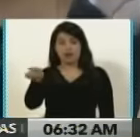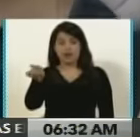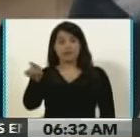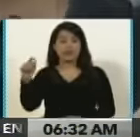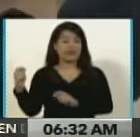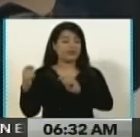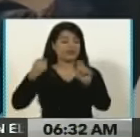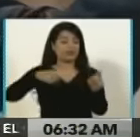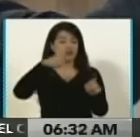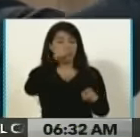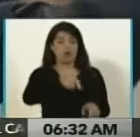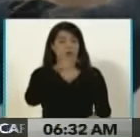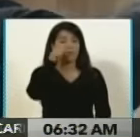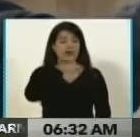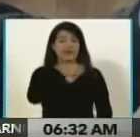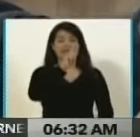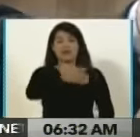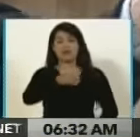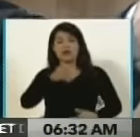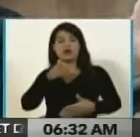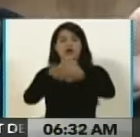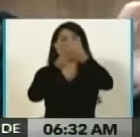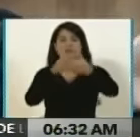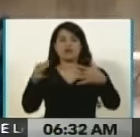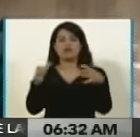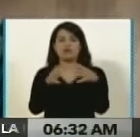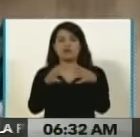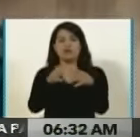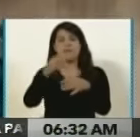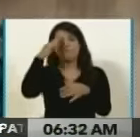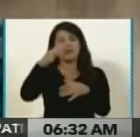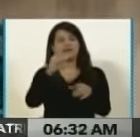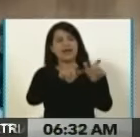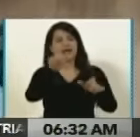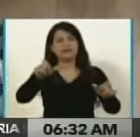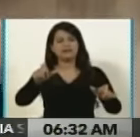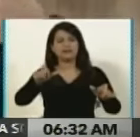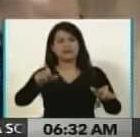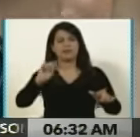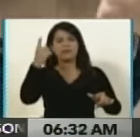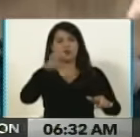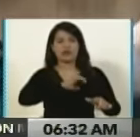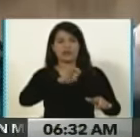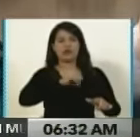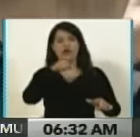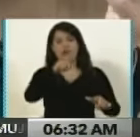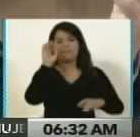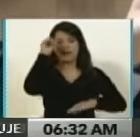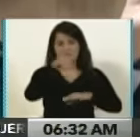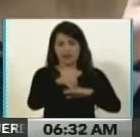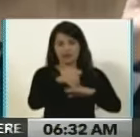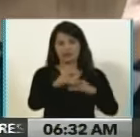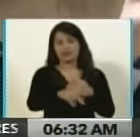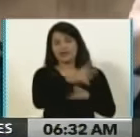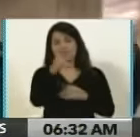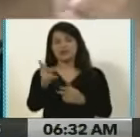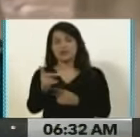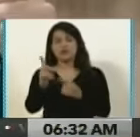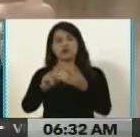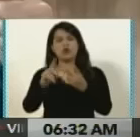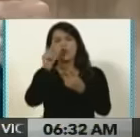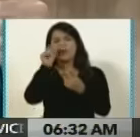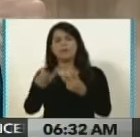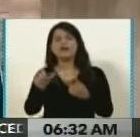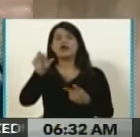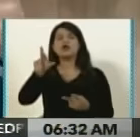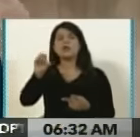para atacar el levantamiento militar del 1 de enero en Maracay. Y otro que era el Romero